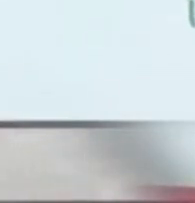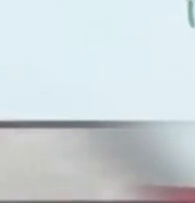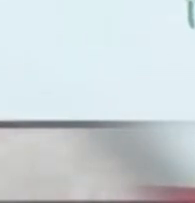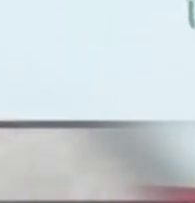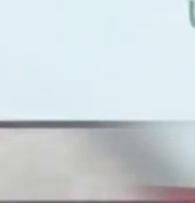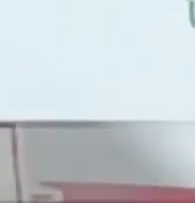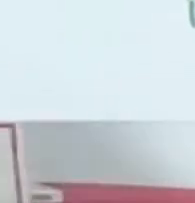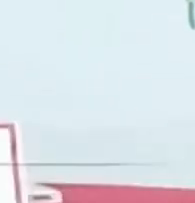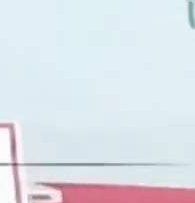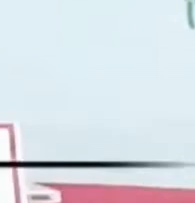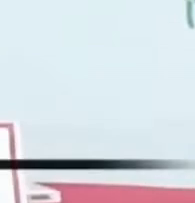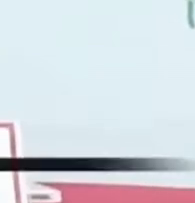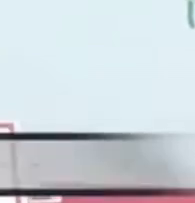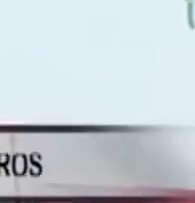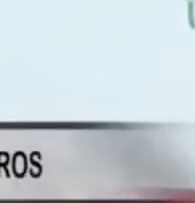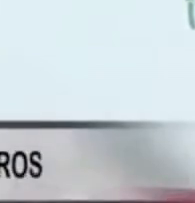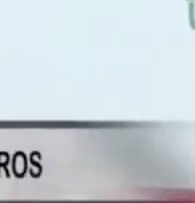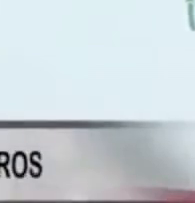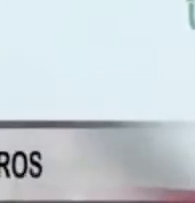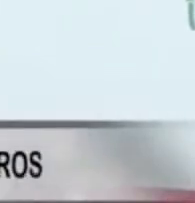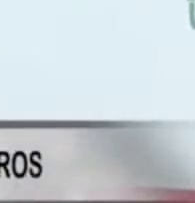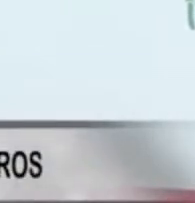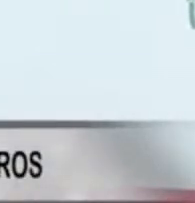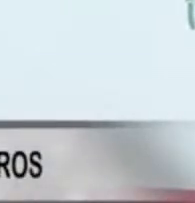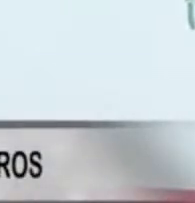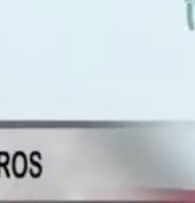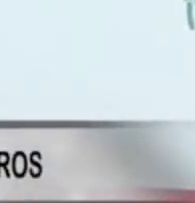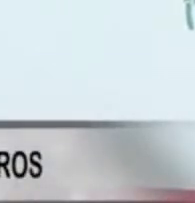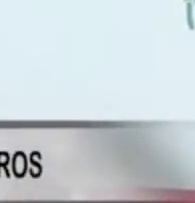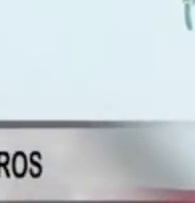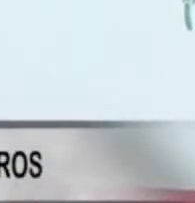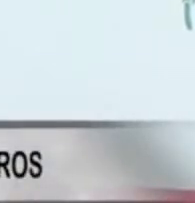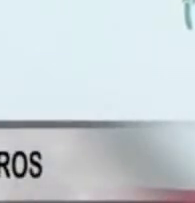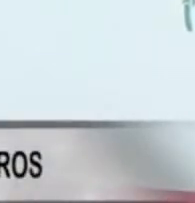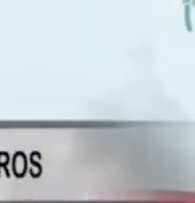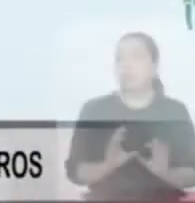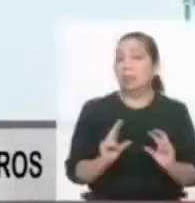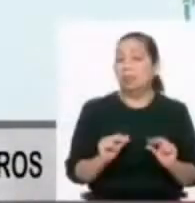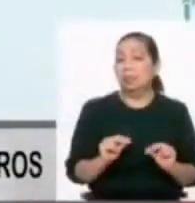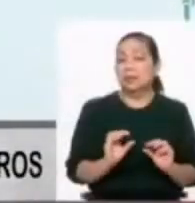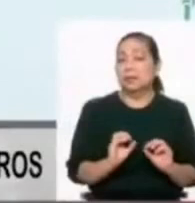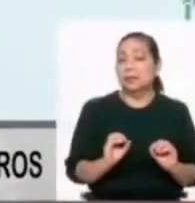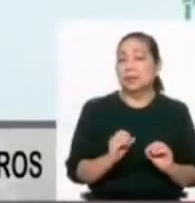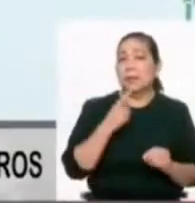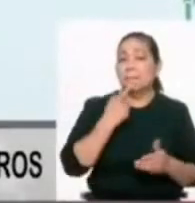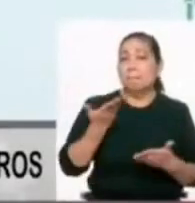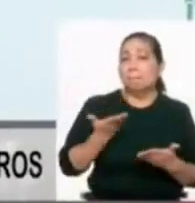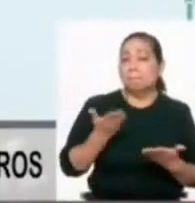ciertas personas, aquellos especialmente que no han cometido